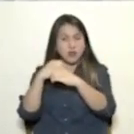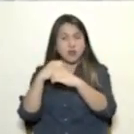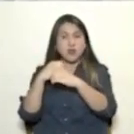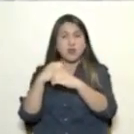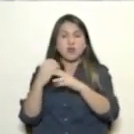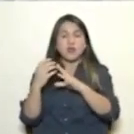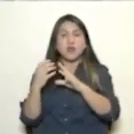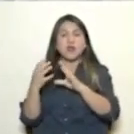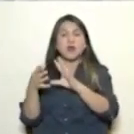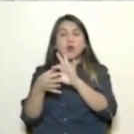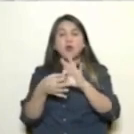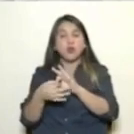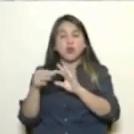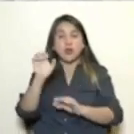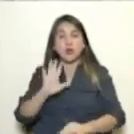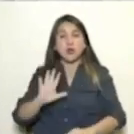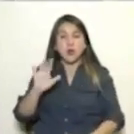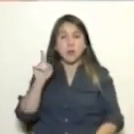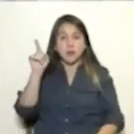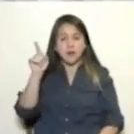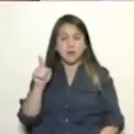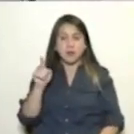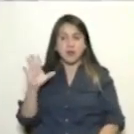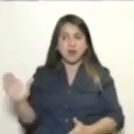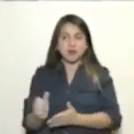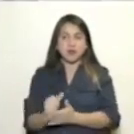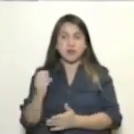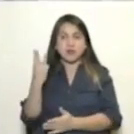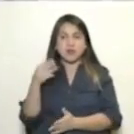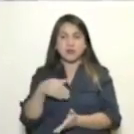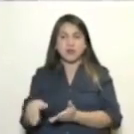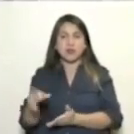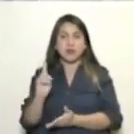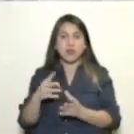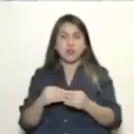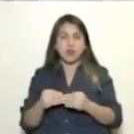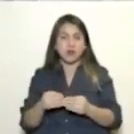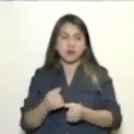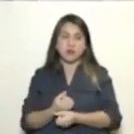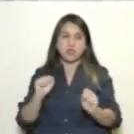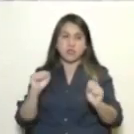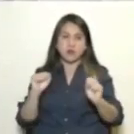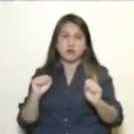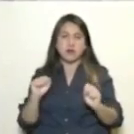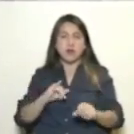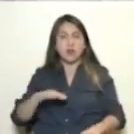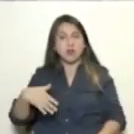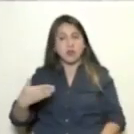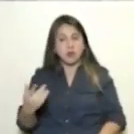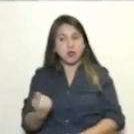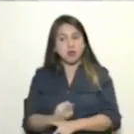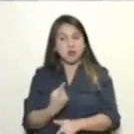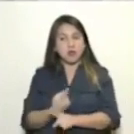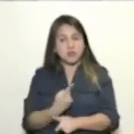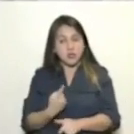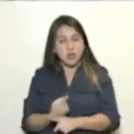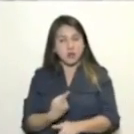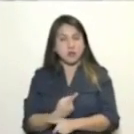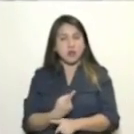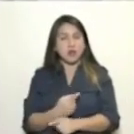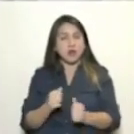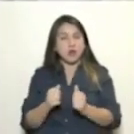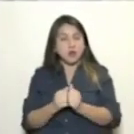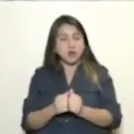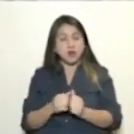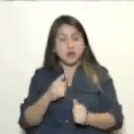Europea en ese momento. Conseguir 3 millones de dólares son imposible. Y después de conversar con ellos, de conversar con